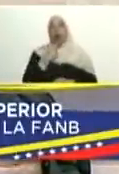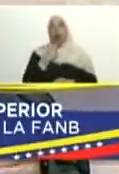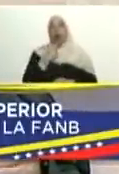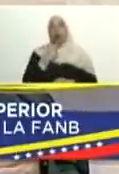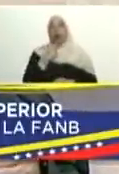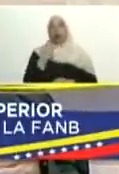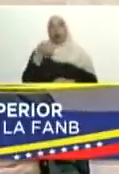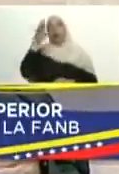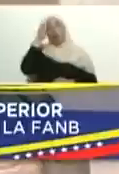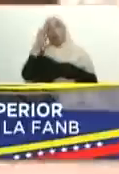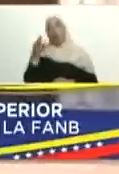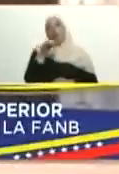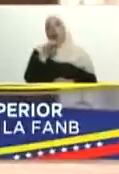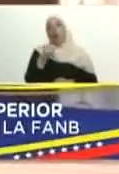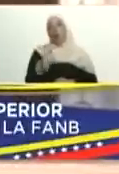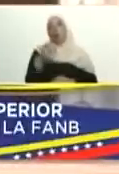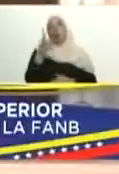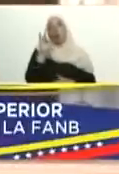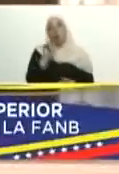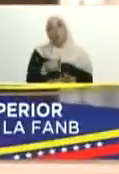Y la Milicia Nacional Bolivariana,